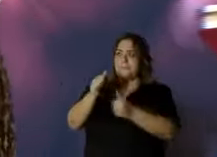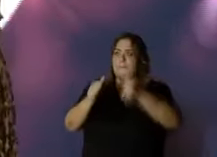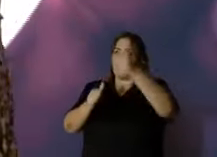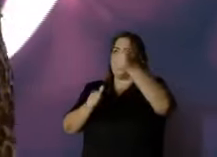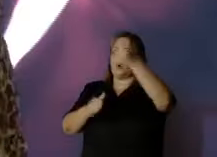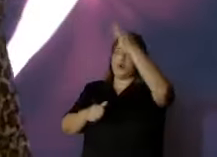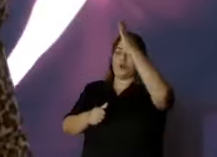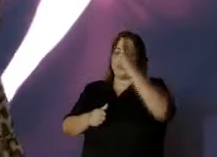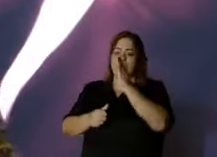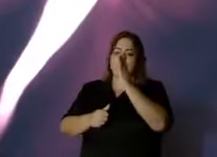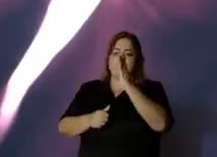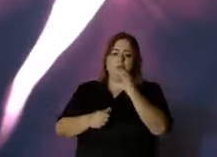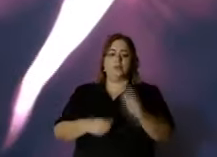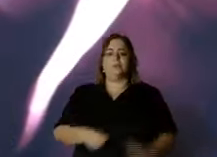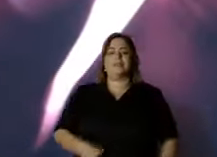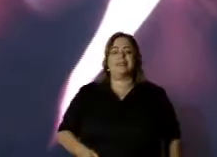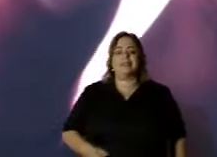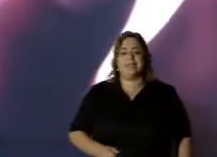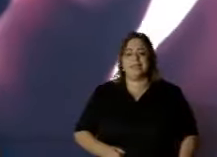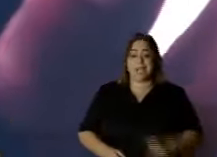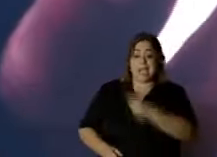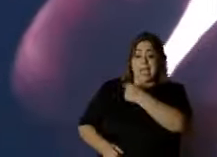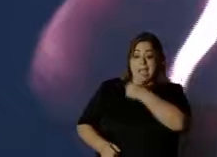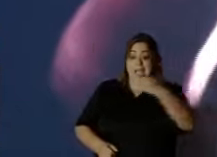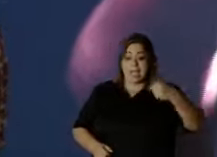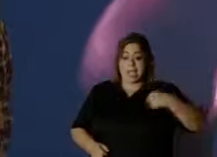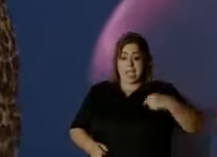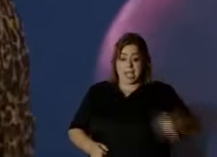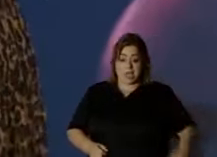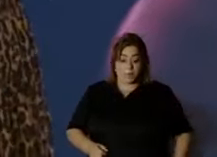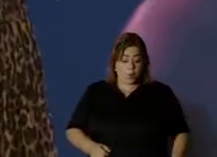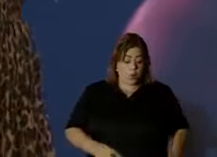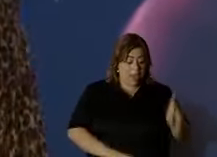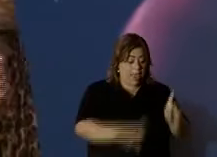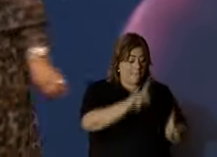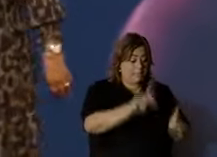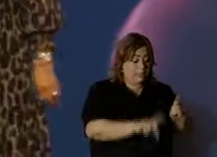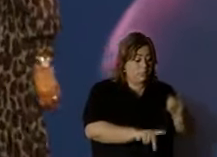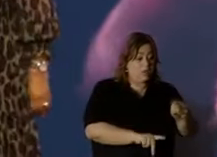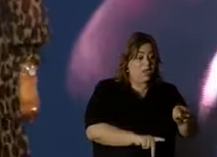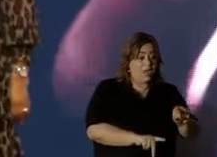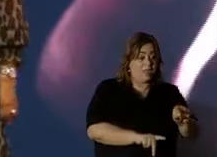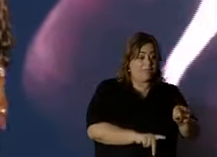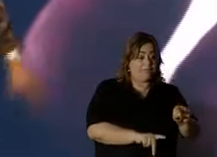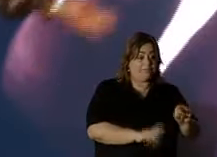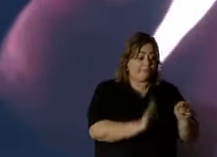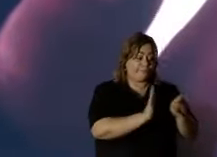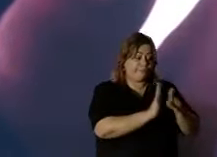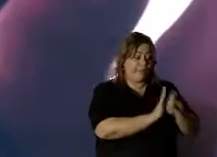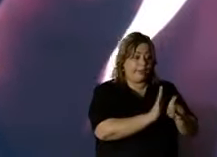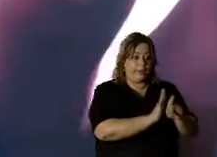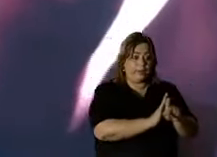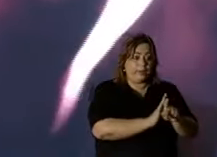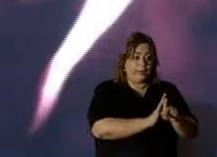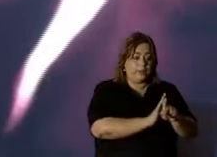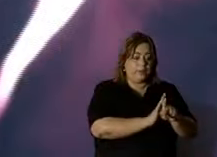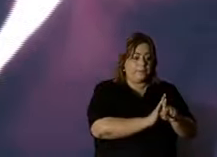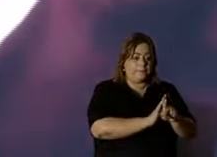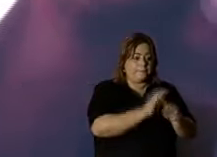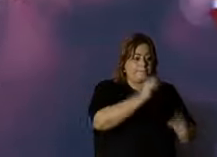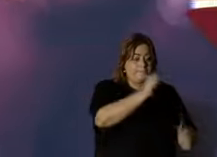han muerto más por suicidios que por COVID. Acaba de salir la